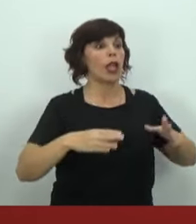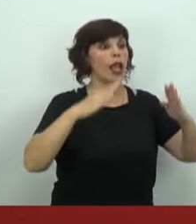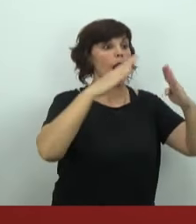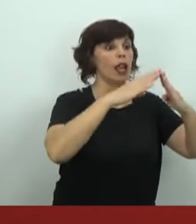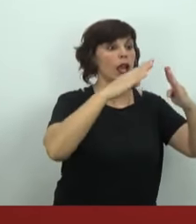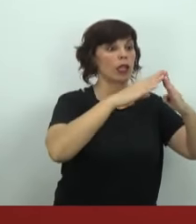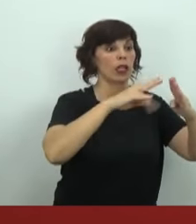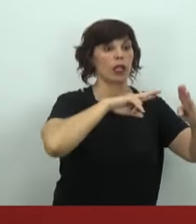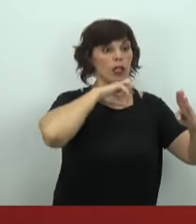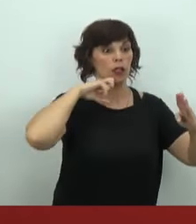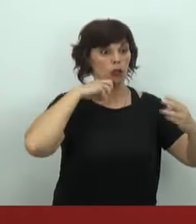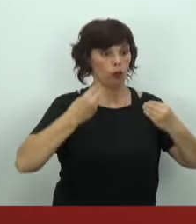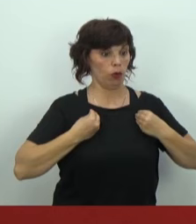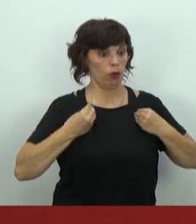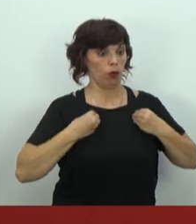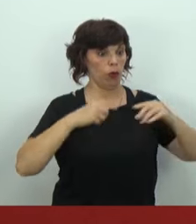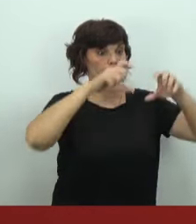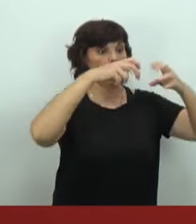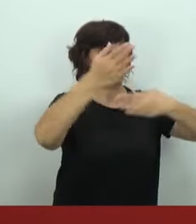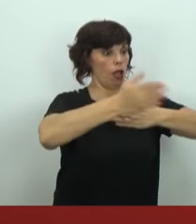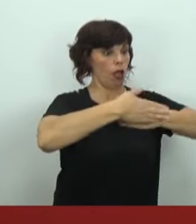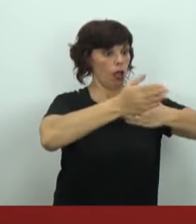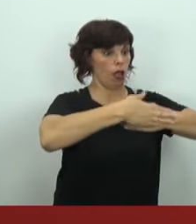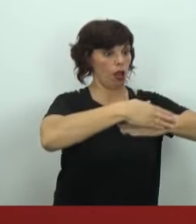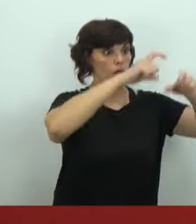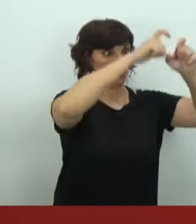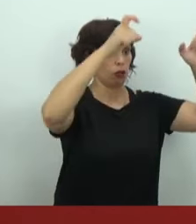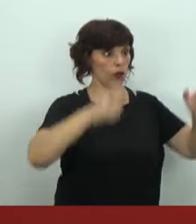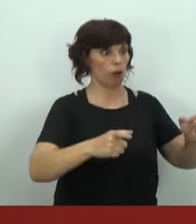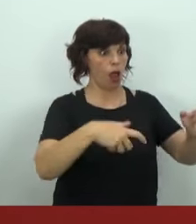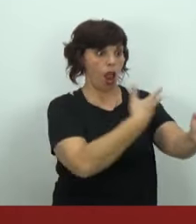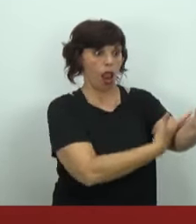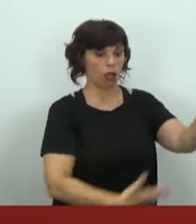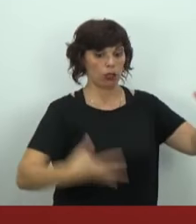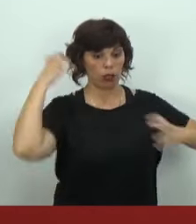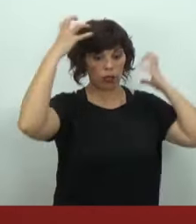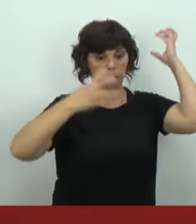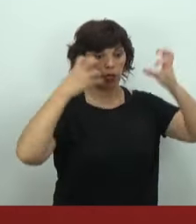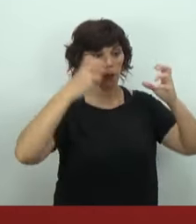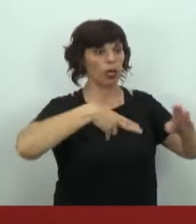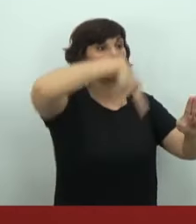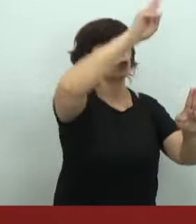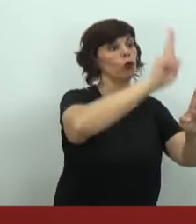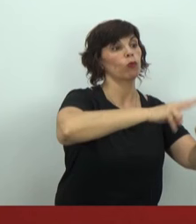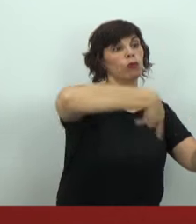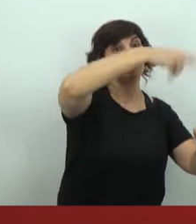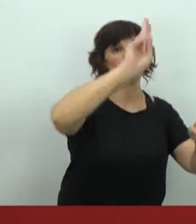puerta. Porque en aquella noche iba a venir a dead